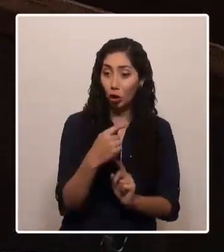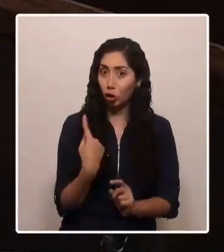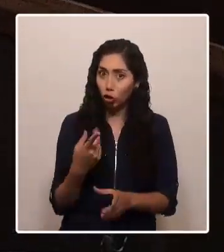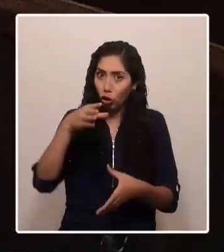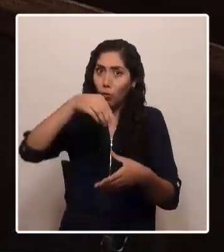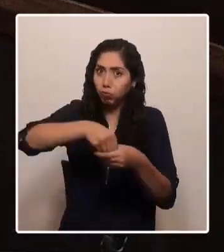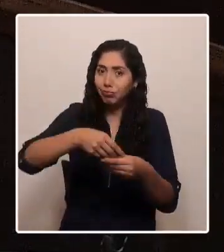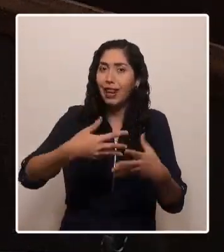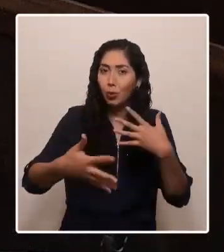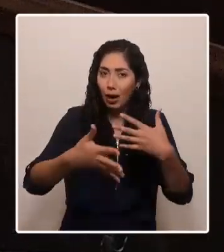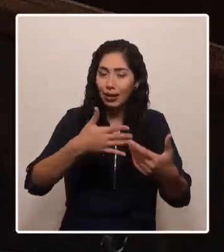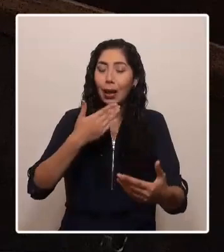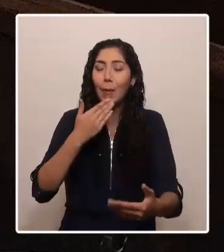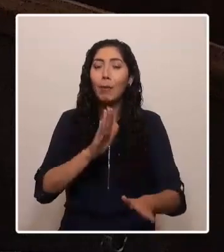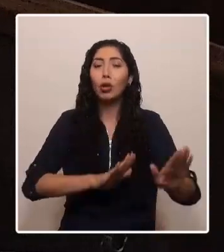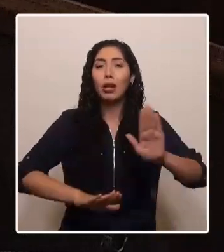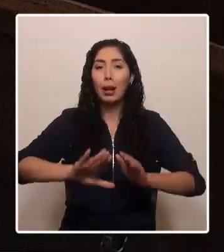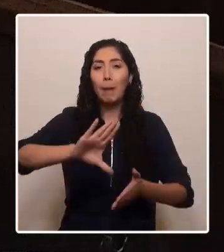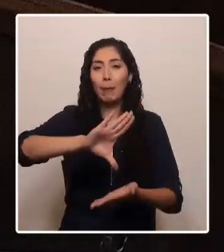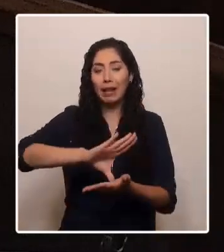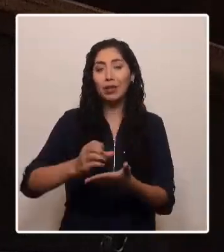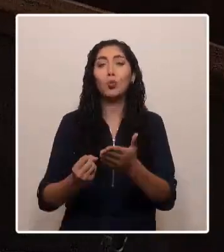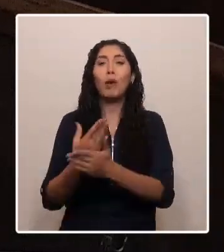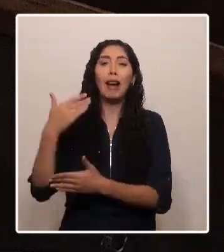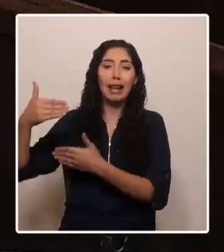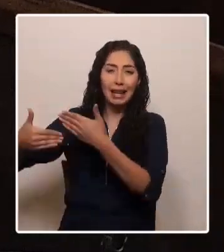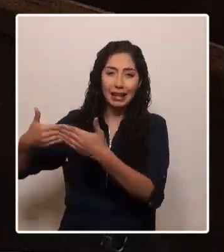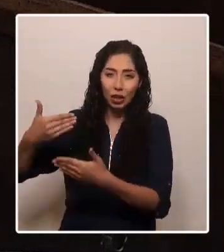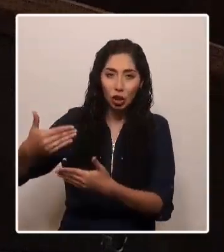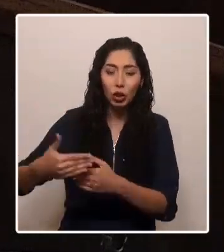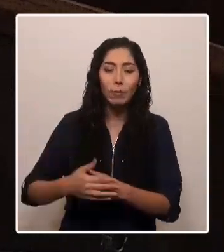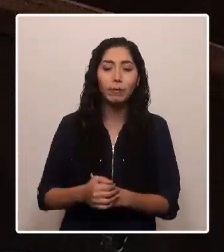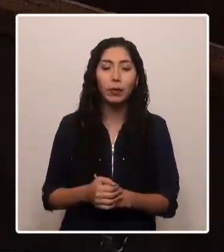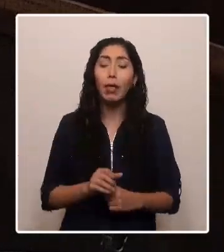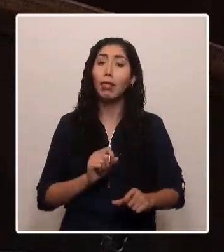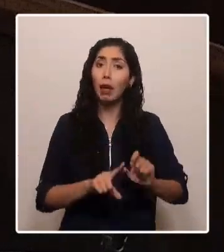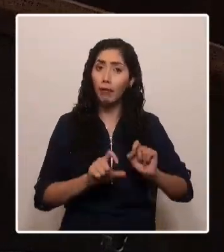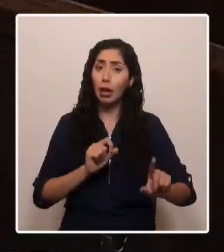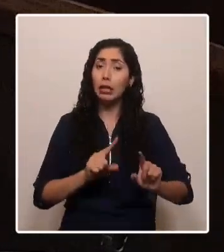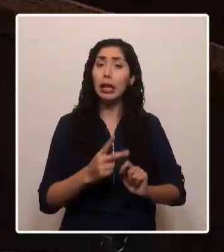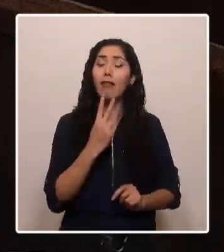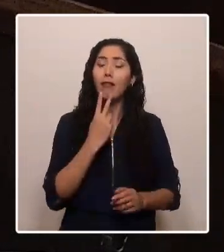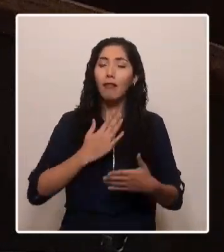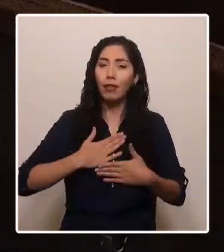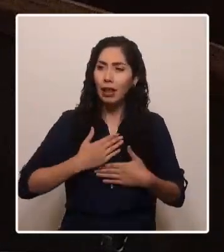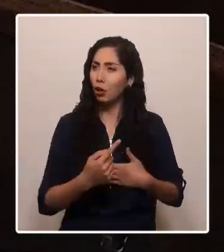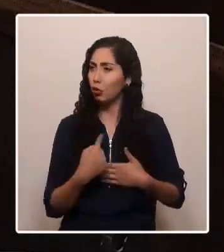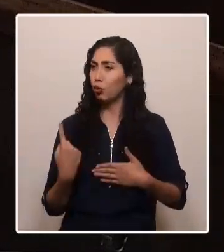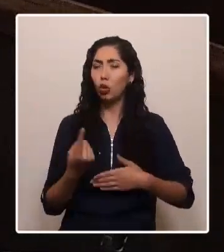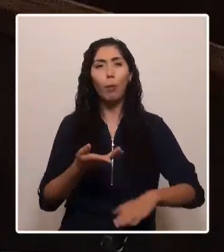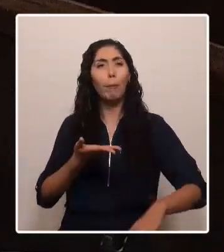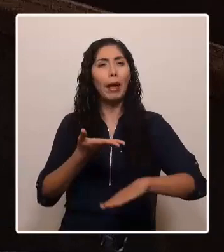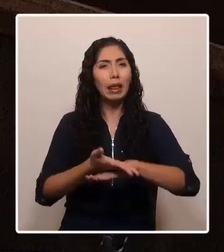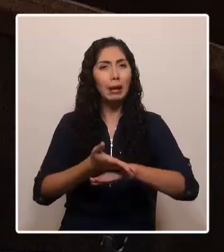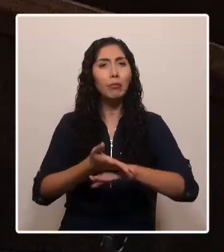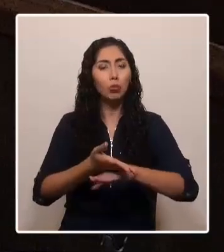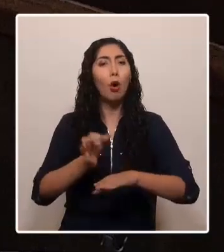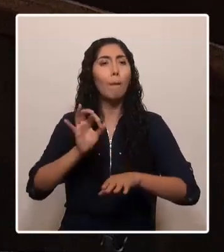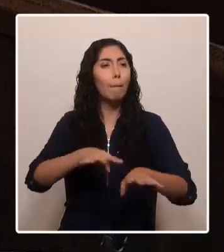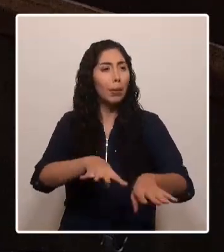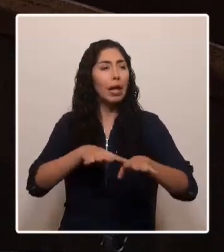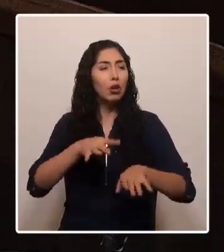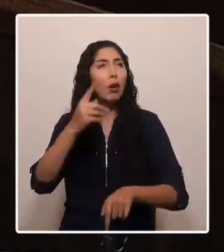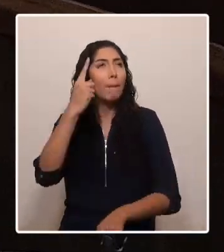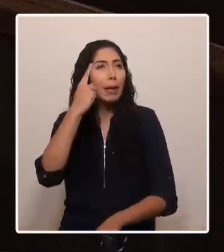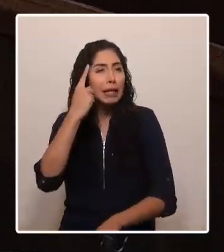para las nuevas generaciones. Desde nuestros movimientos de base, de defensa de la vida, solicitamos al Pleno pensar profundamente lo que hoy está en juego.